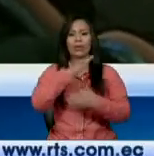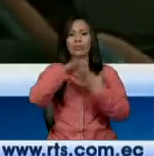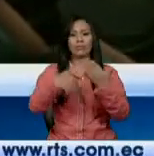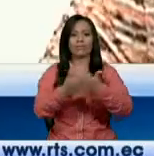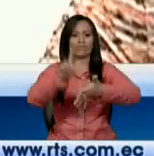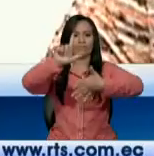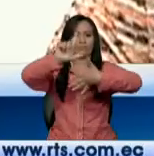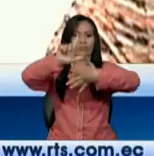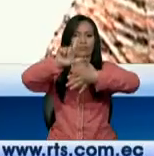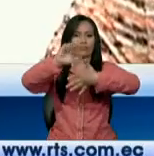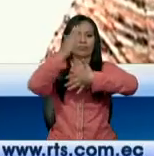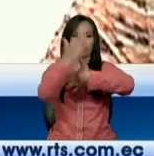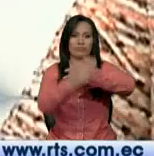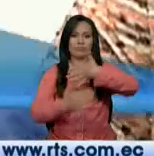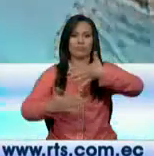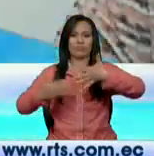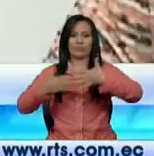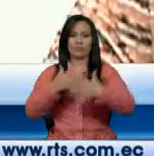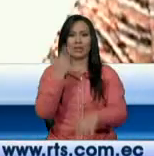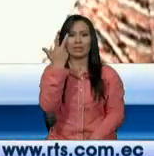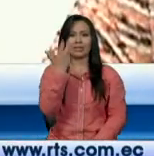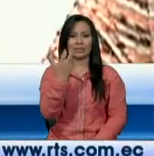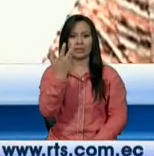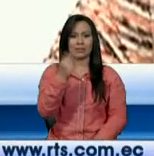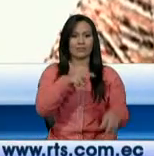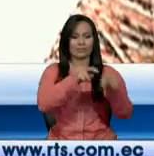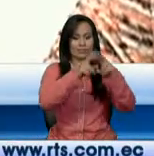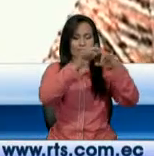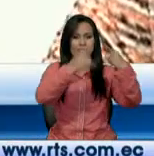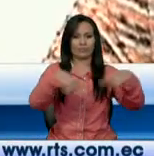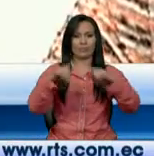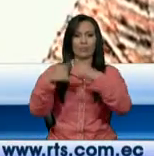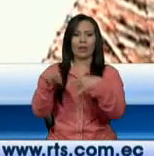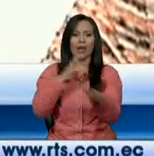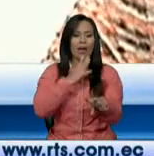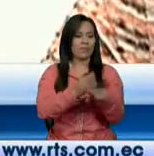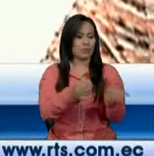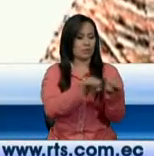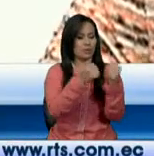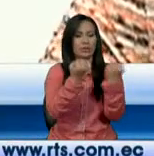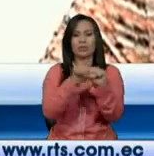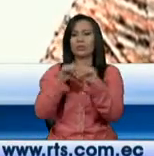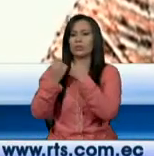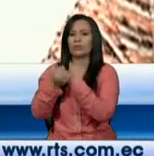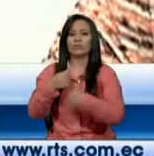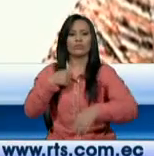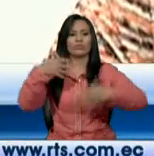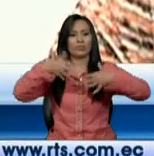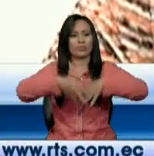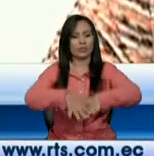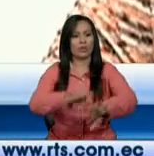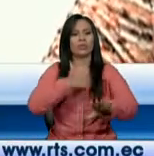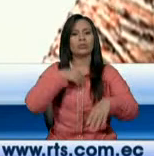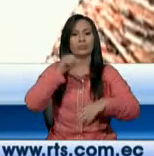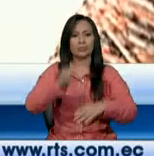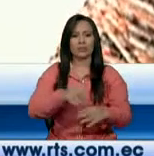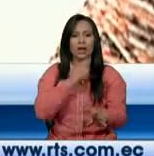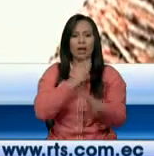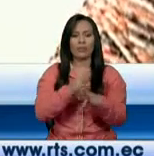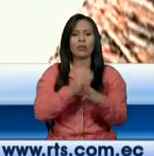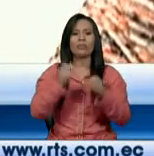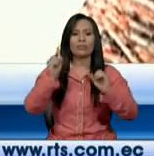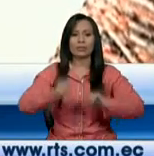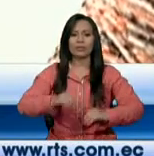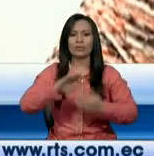Latinoamérica. 13 paneles que discuten el tema del socialismo, del buen vivir, los temas de integración latinoamericana, los temas